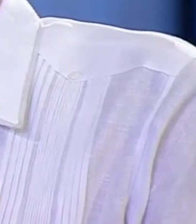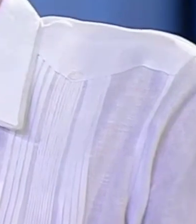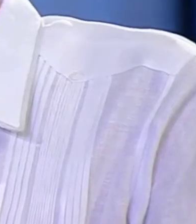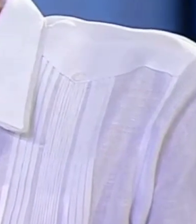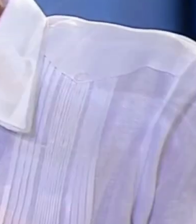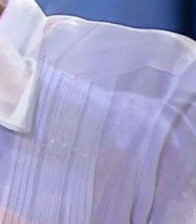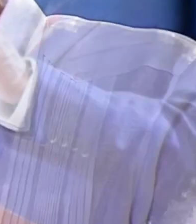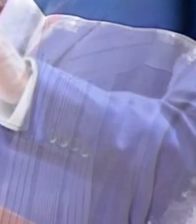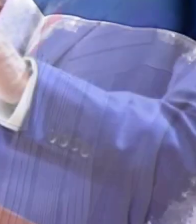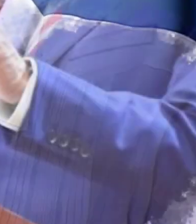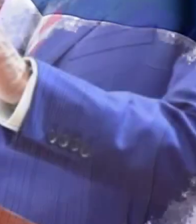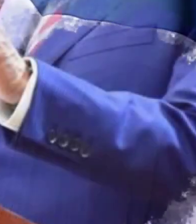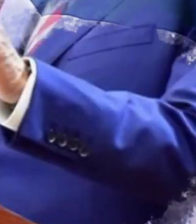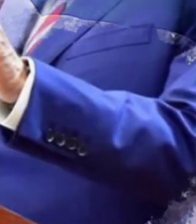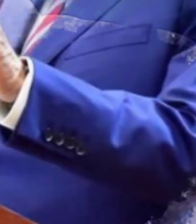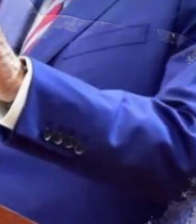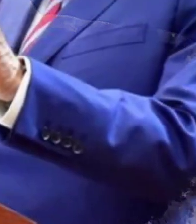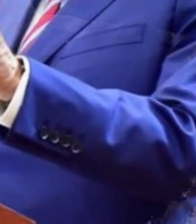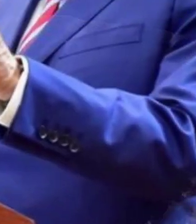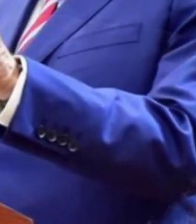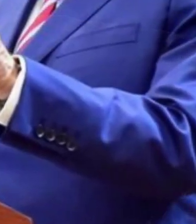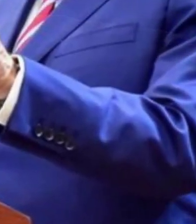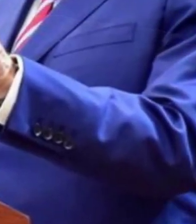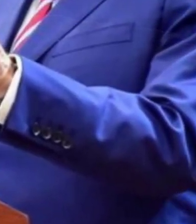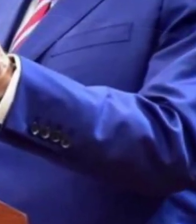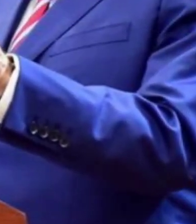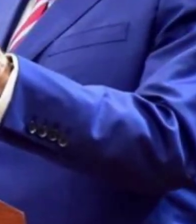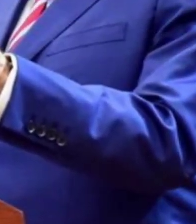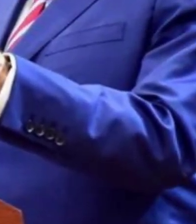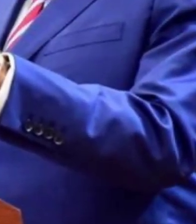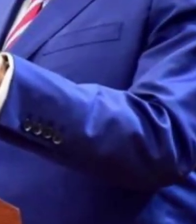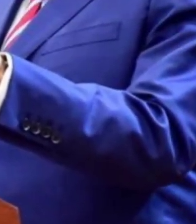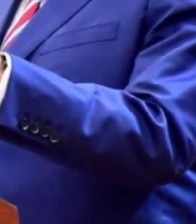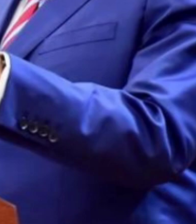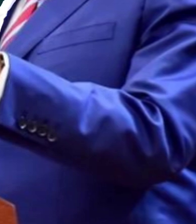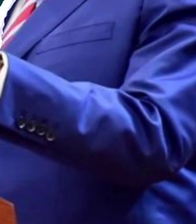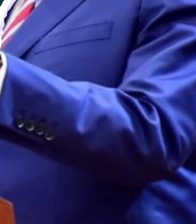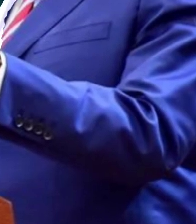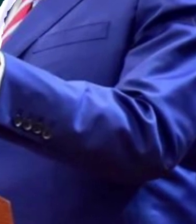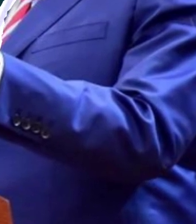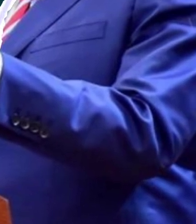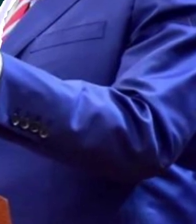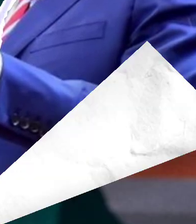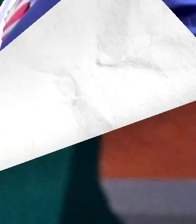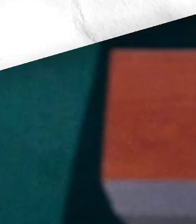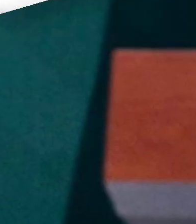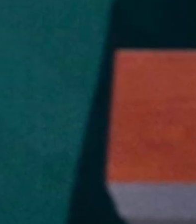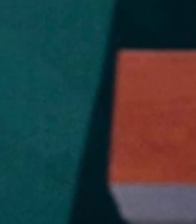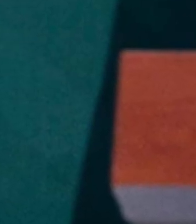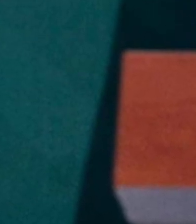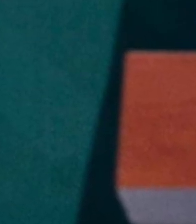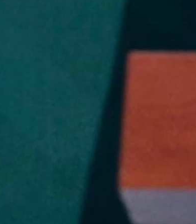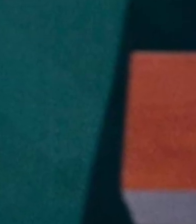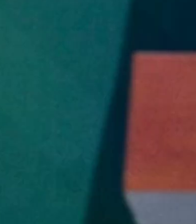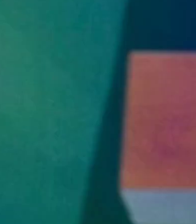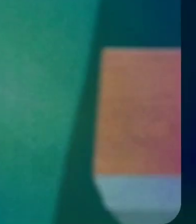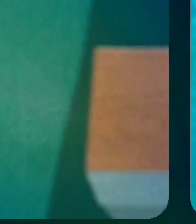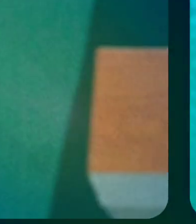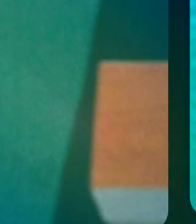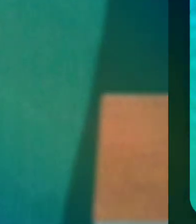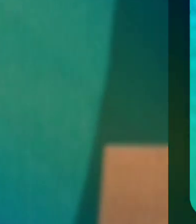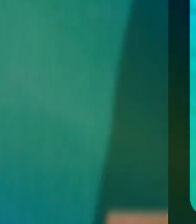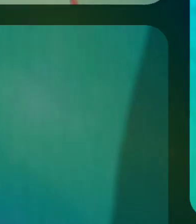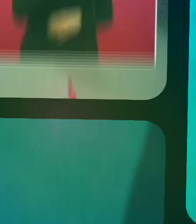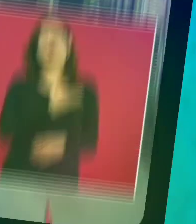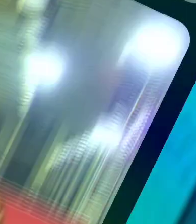perfectamente. Dos temas principales. Primero, el tiempo y segundo, el presupuesto. Vamos a escuchar al presidente de México